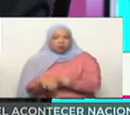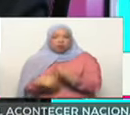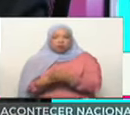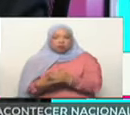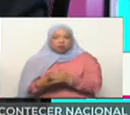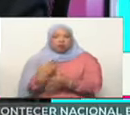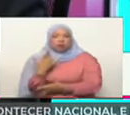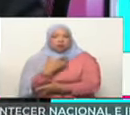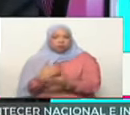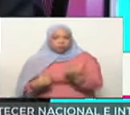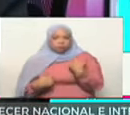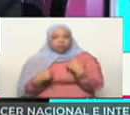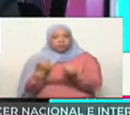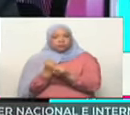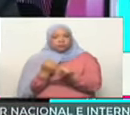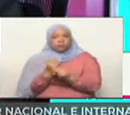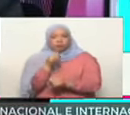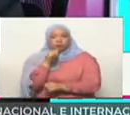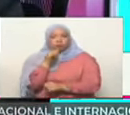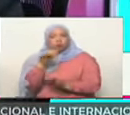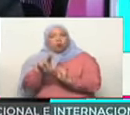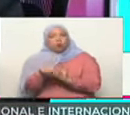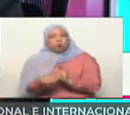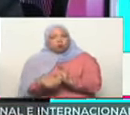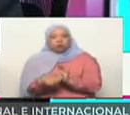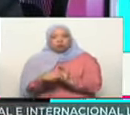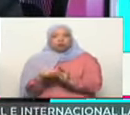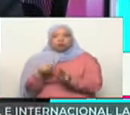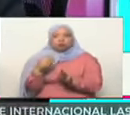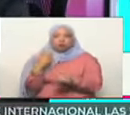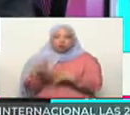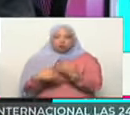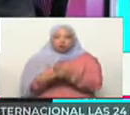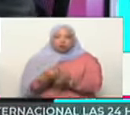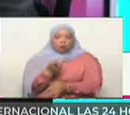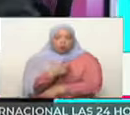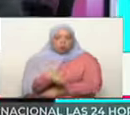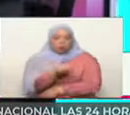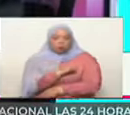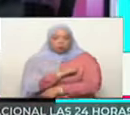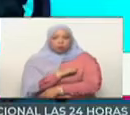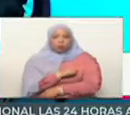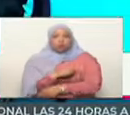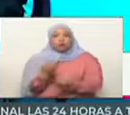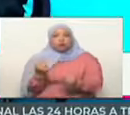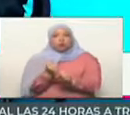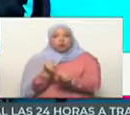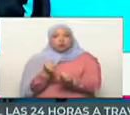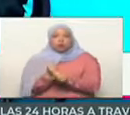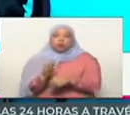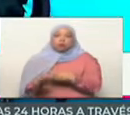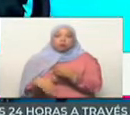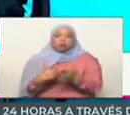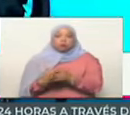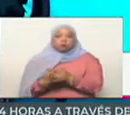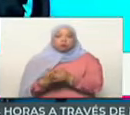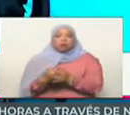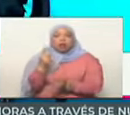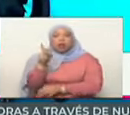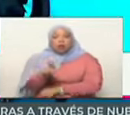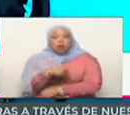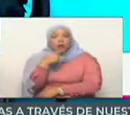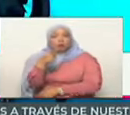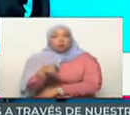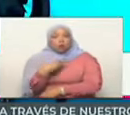y Capriles. Han denunciado la corruptela de Julio Borges desde España. Manejan muchos recursos. Para ellos la política